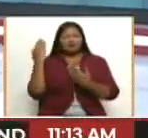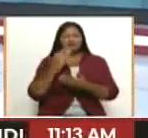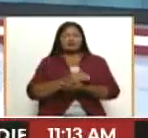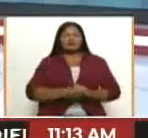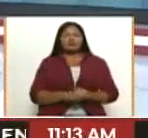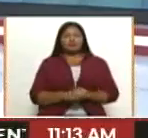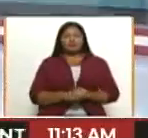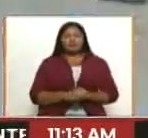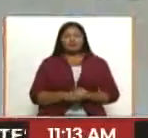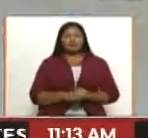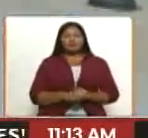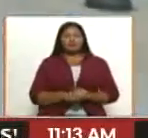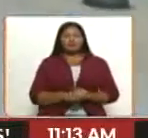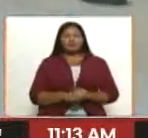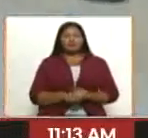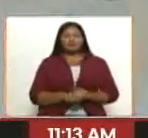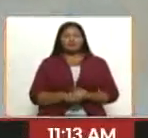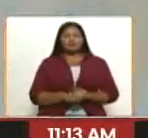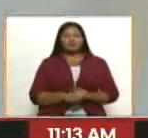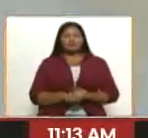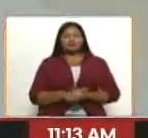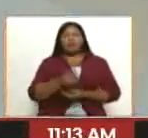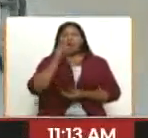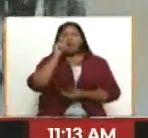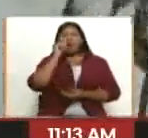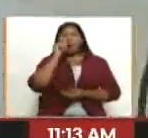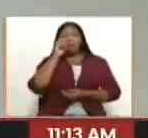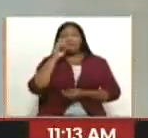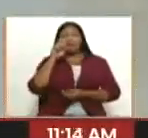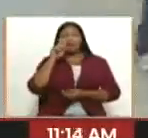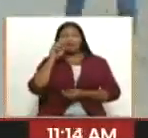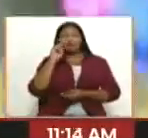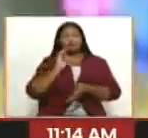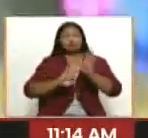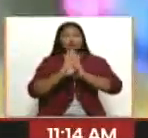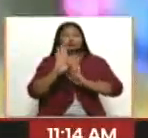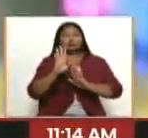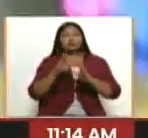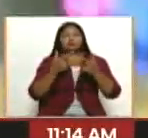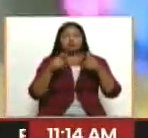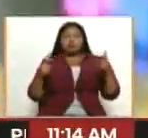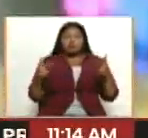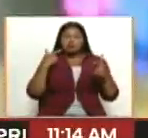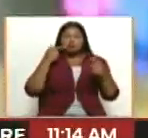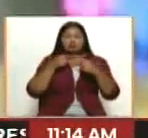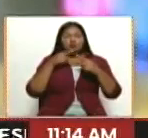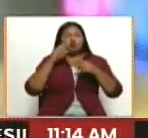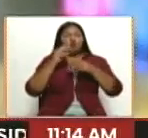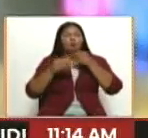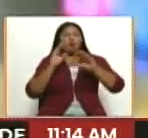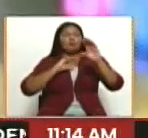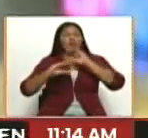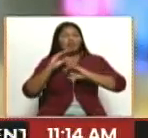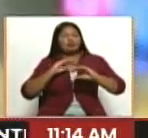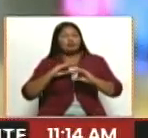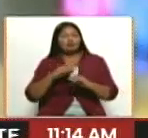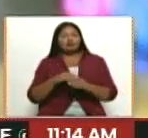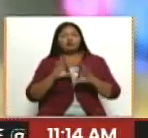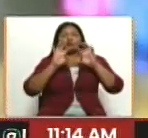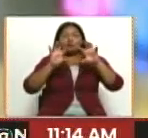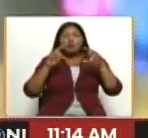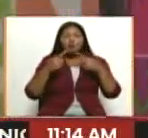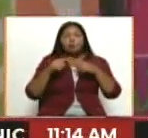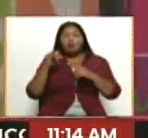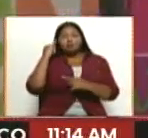trabajo. Roberto Hernández Montoya desarrolló una amplia trayectoria como comunicador, humorista